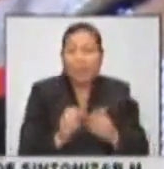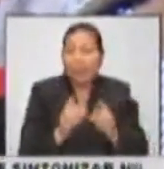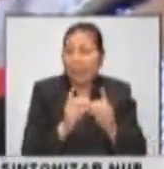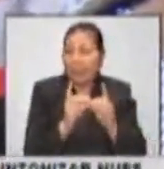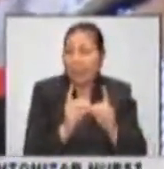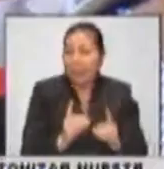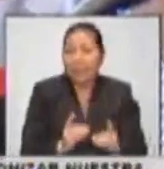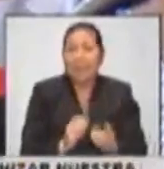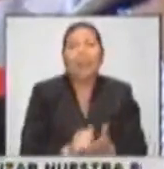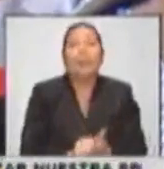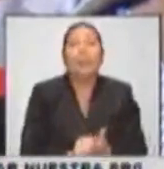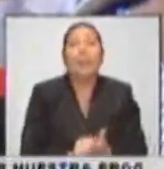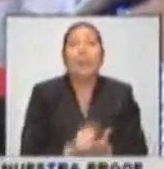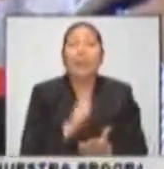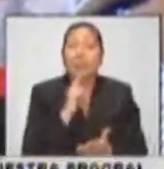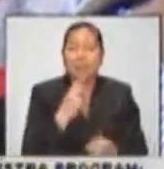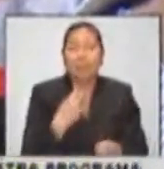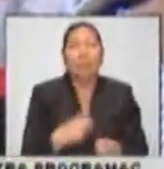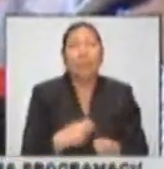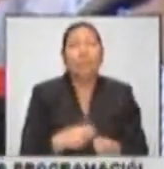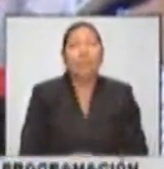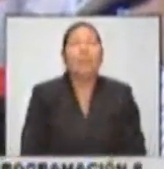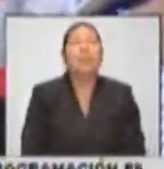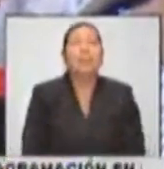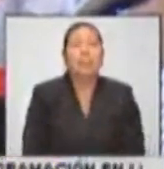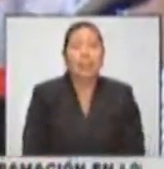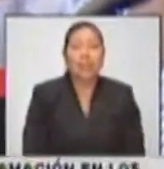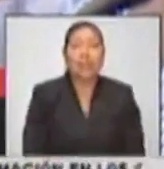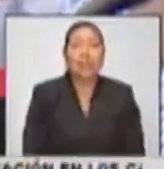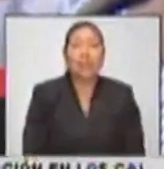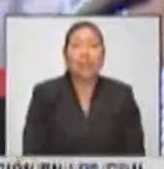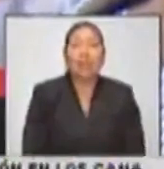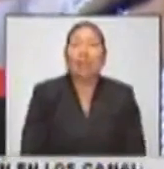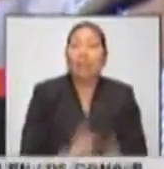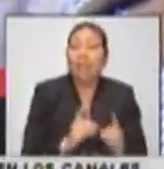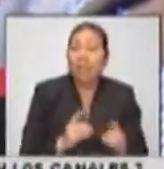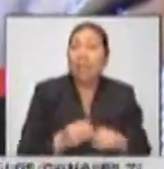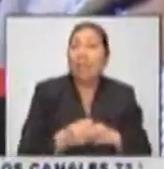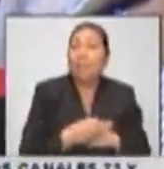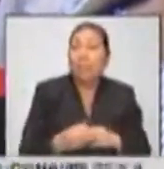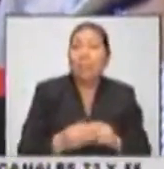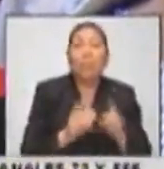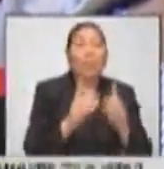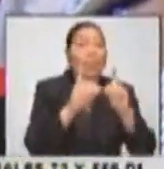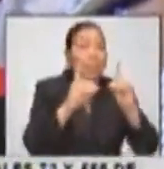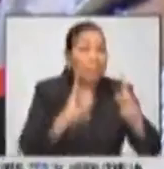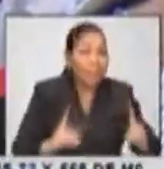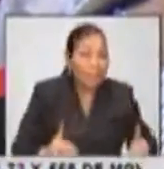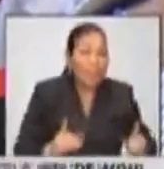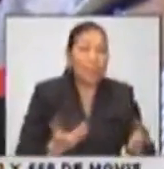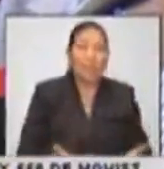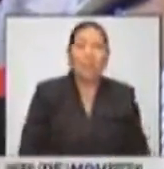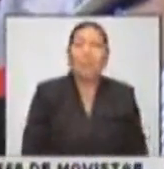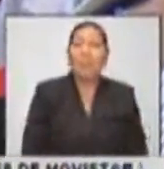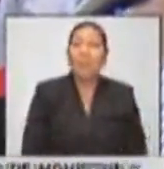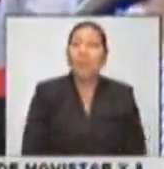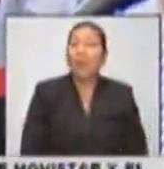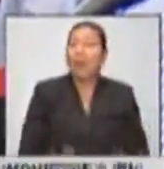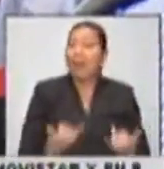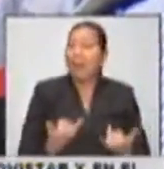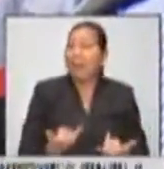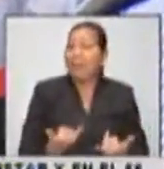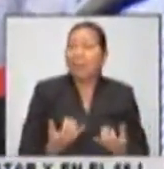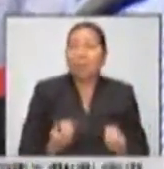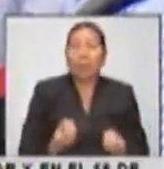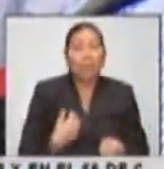distritos, y eso es grave, por ejemplo, ¿no? Distritos, provincias, departamentos, y yo le hablo pues